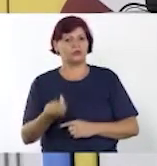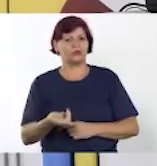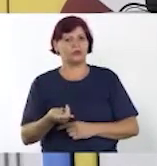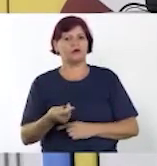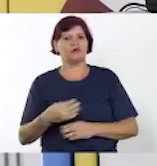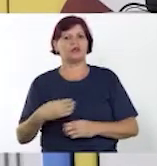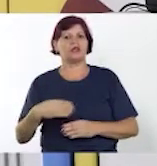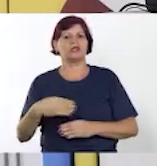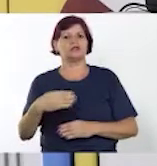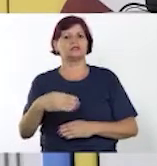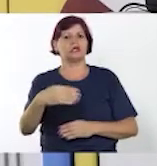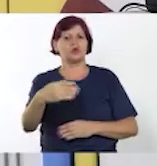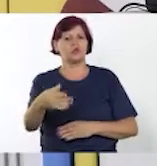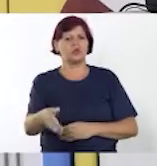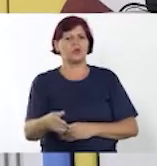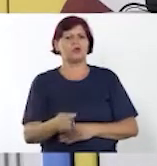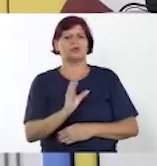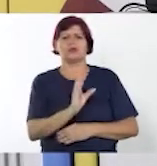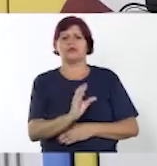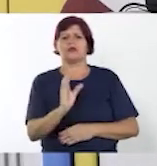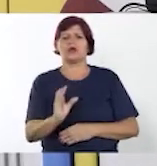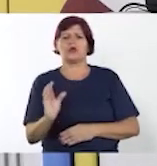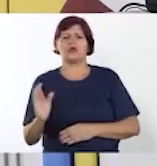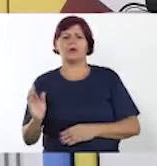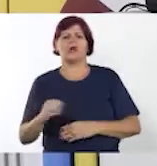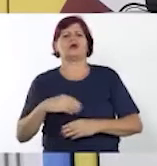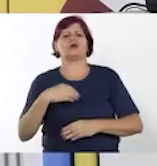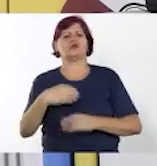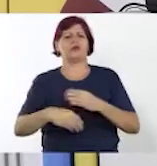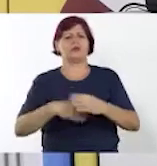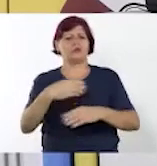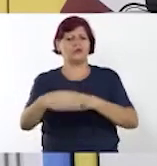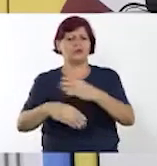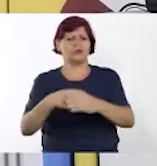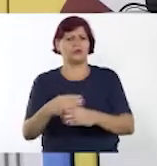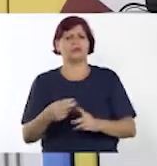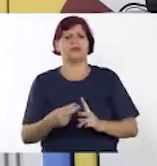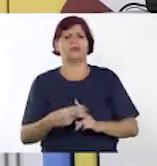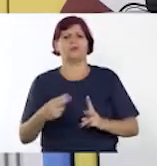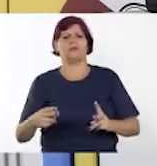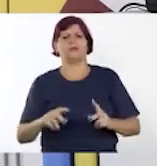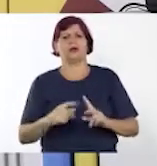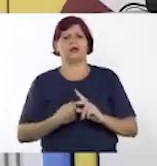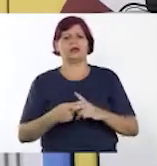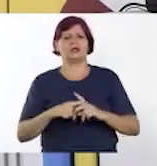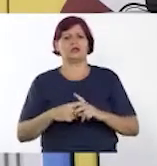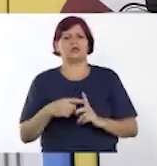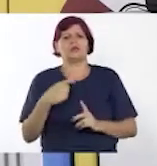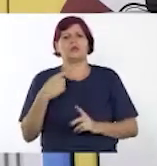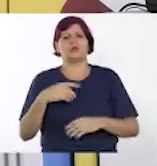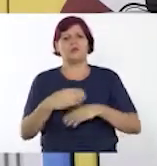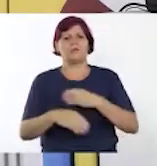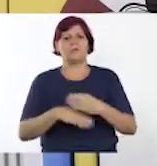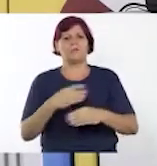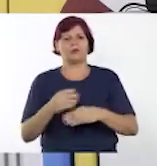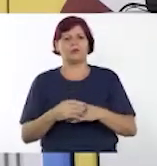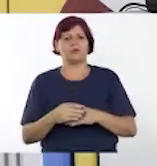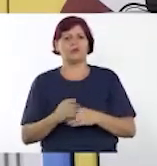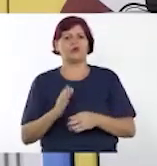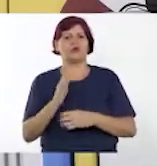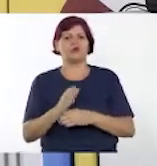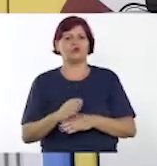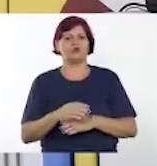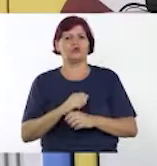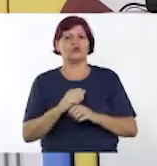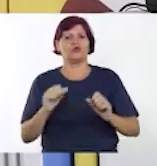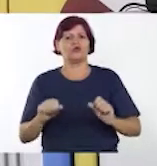la secuencia de pasos, o sea, el algoritmo, el procedimiento para resolver un problema que conduce a un sistema de